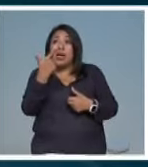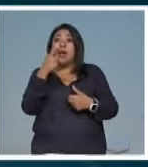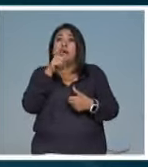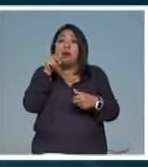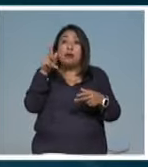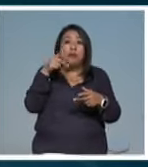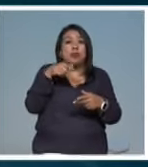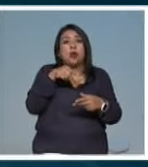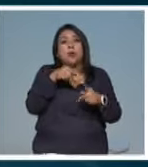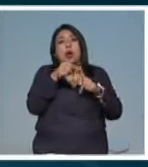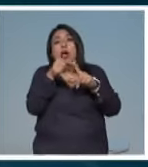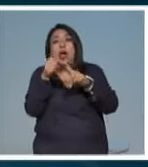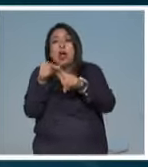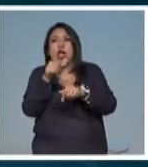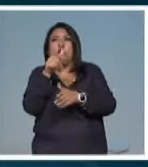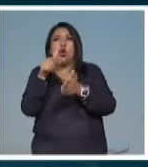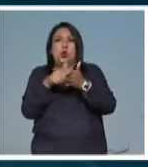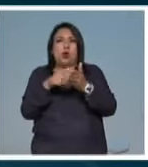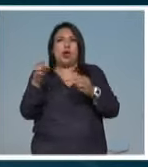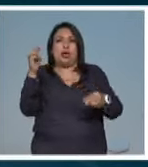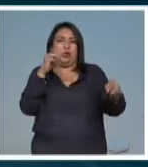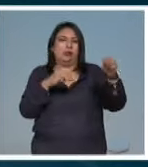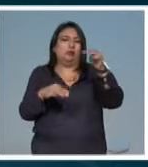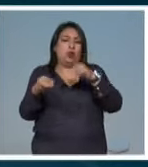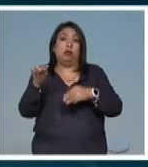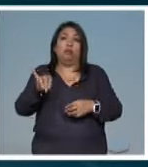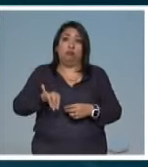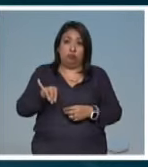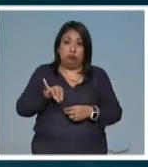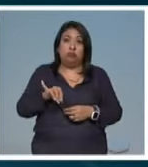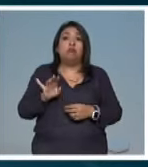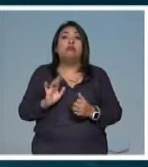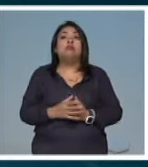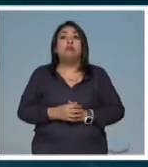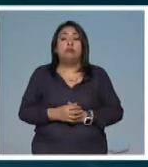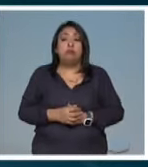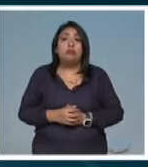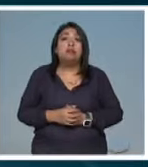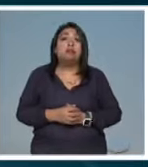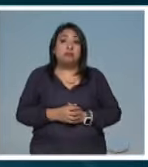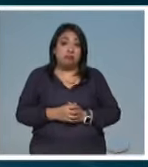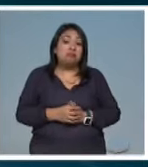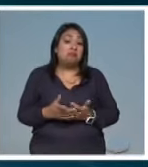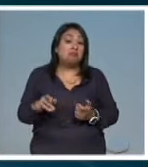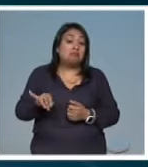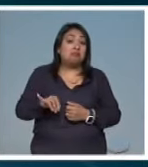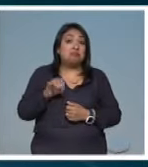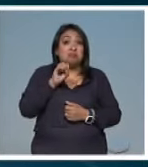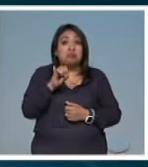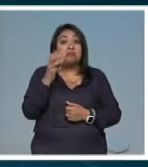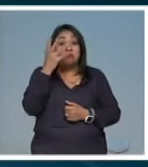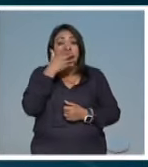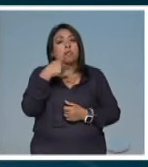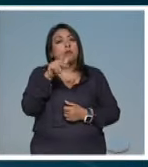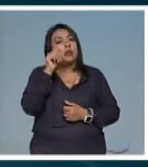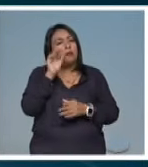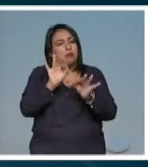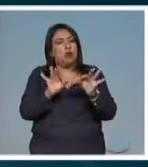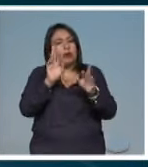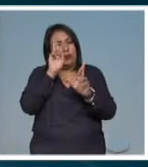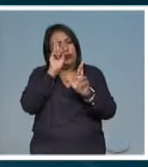estos recorridos en estas zonas topográficas tan interesantes, tan accidentadas, resulta atractivo, pero siempre